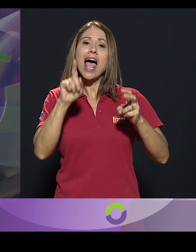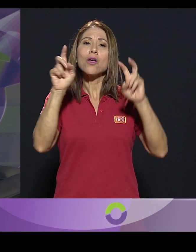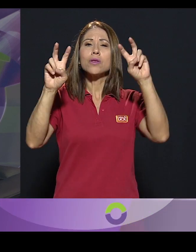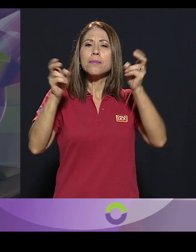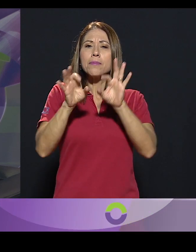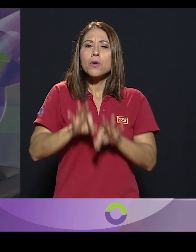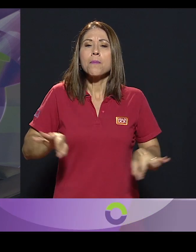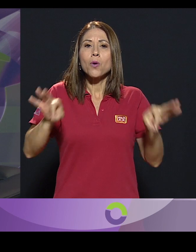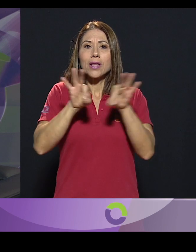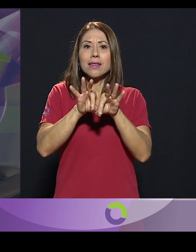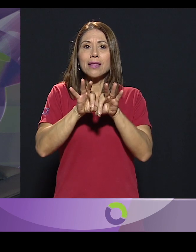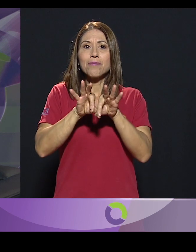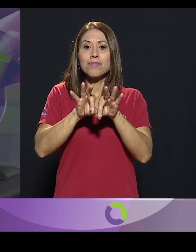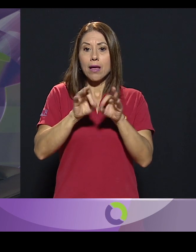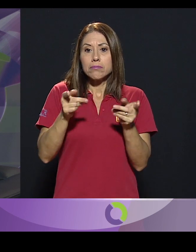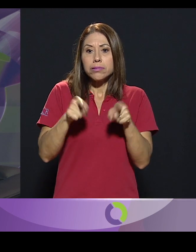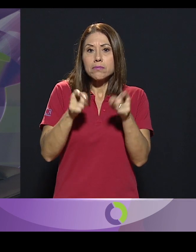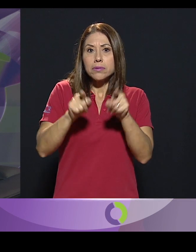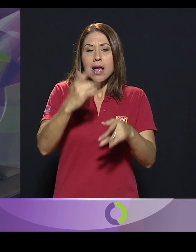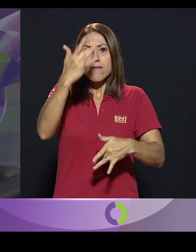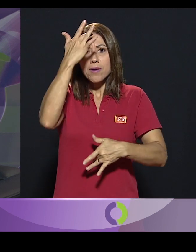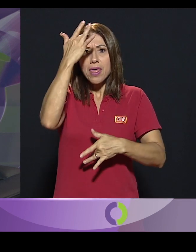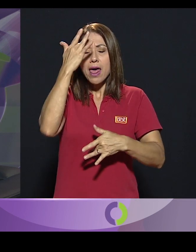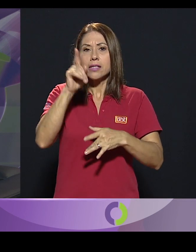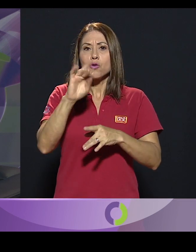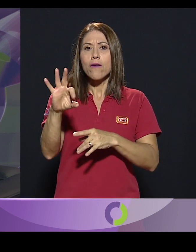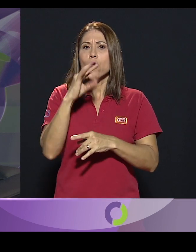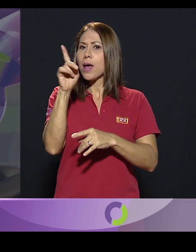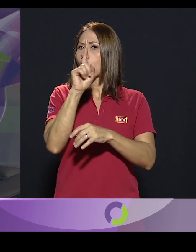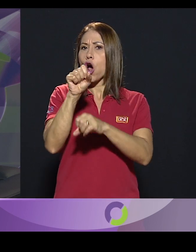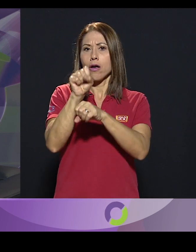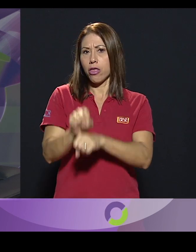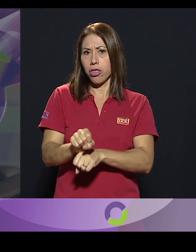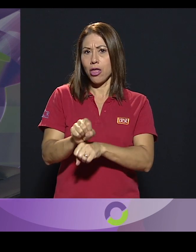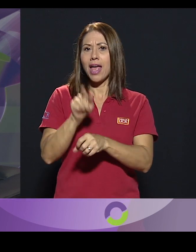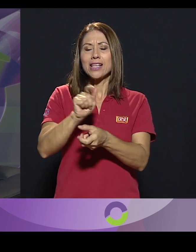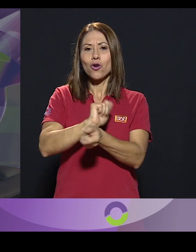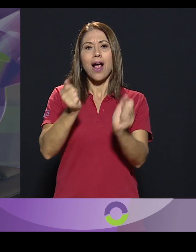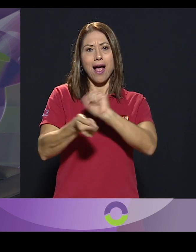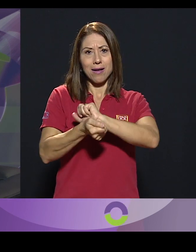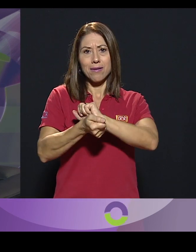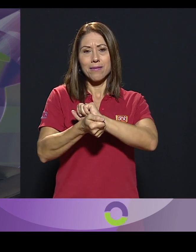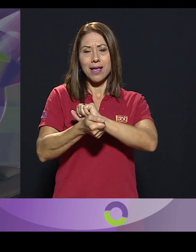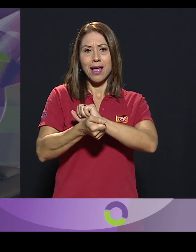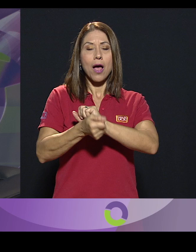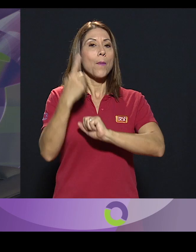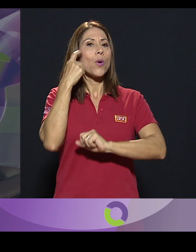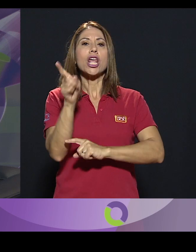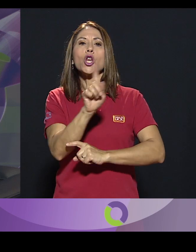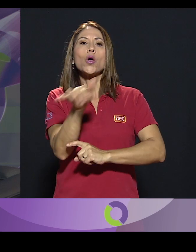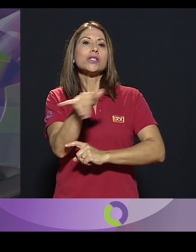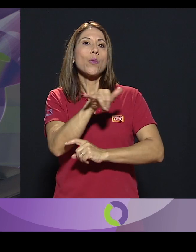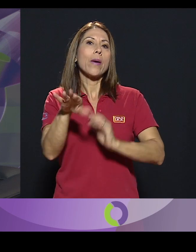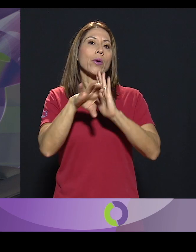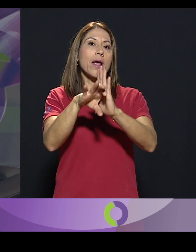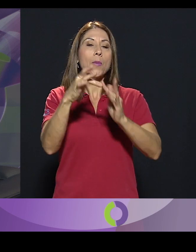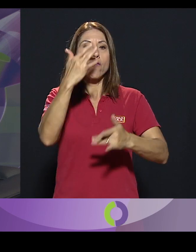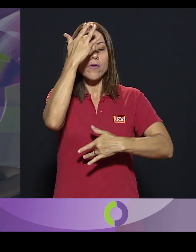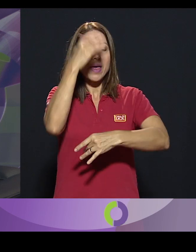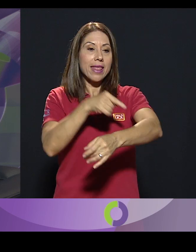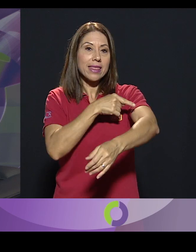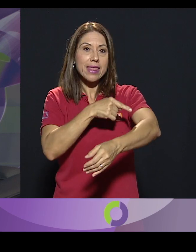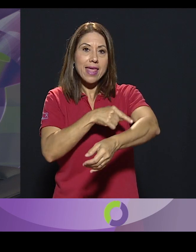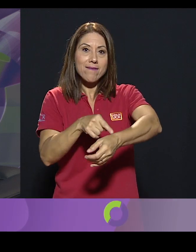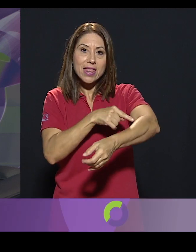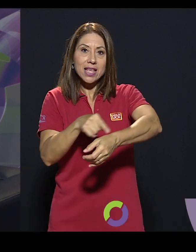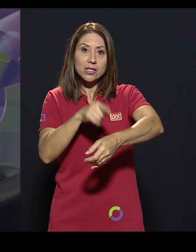atípica de las enfermedades. Y ahí es donde cambia y hace toda una diferencia, porque no es igual una diabetes en una persona de joven